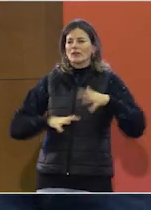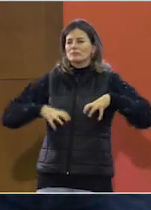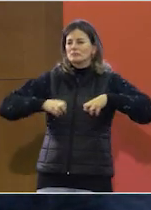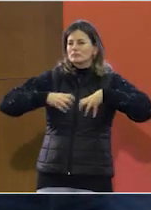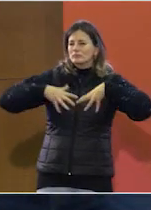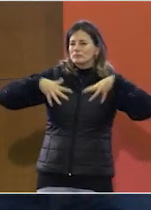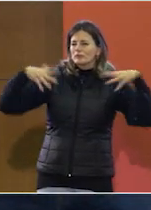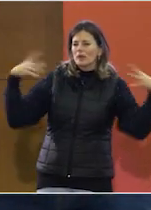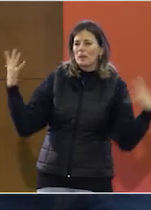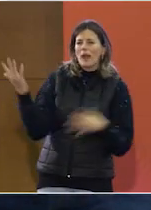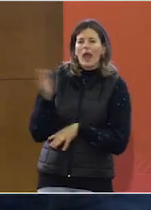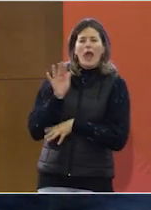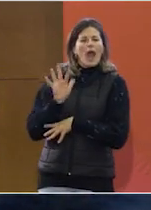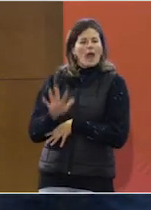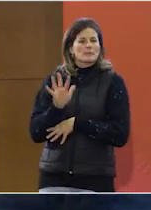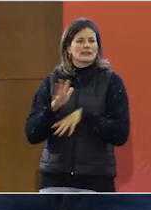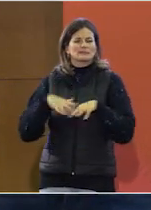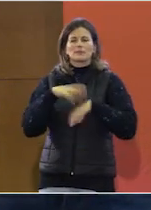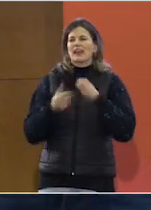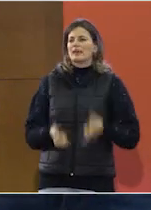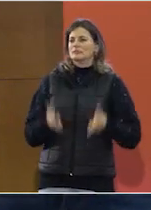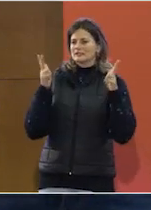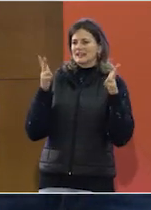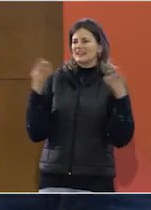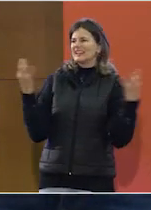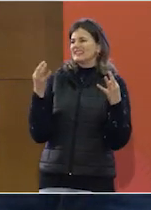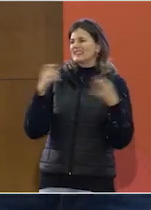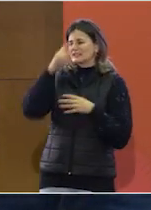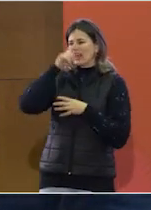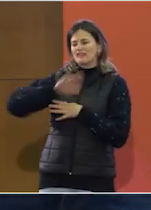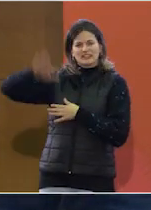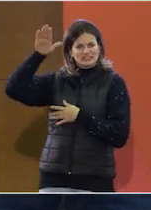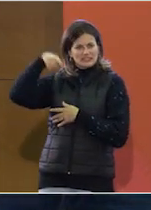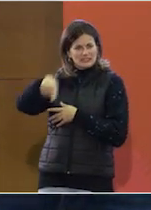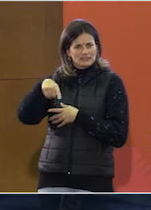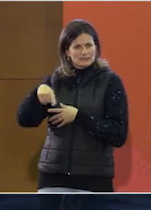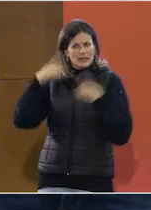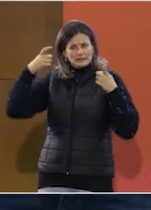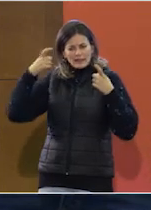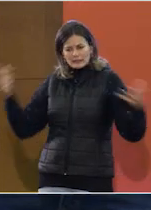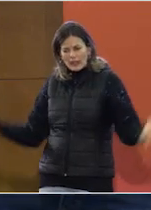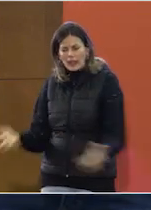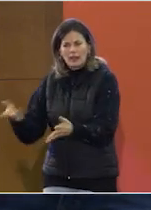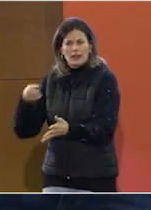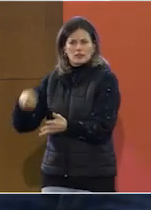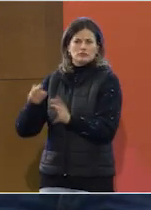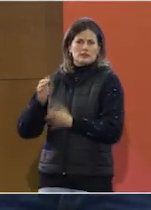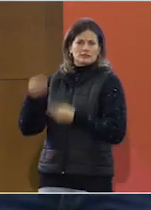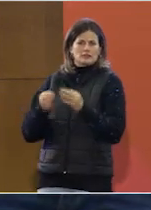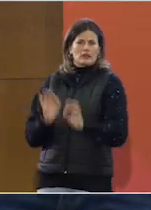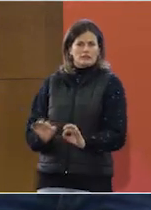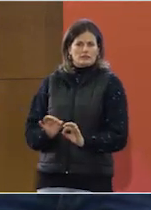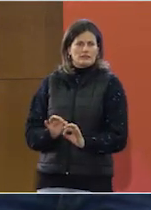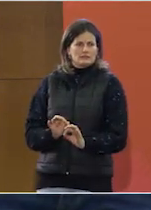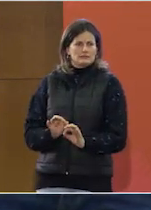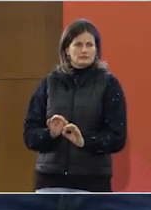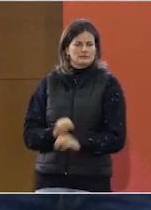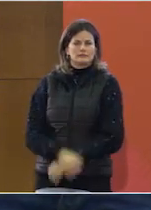mayor amenaza para la democracia, que es el fantasma del fascismo. A lo mejor habría que hacer menos